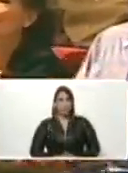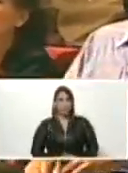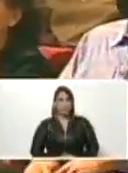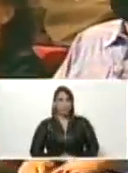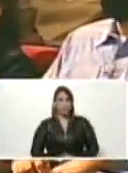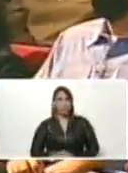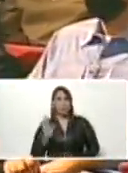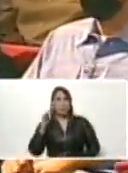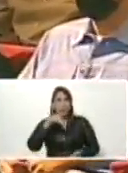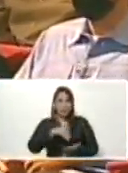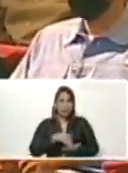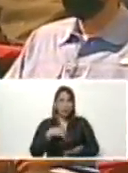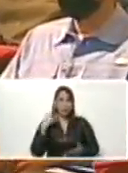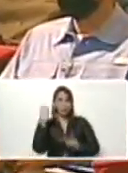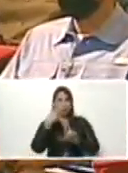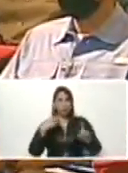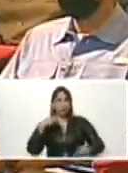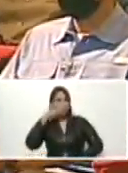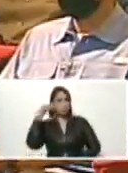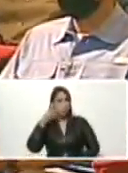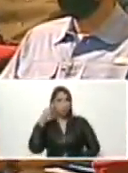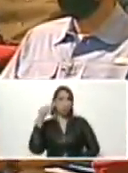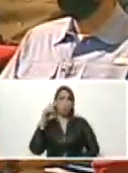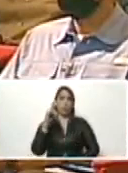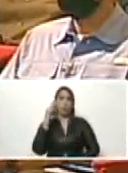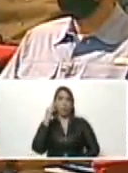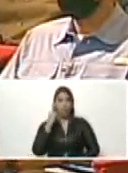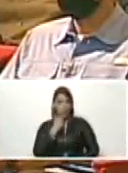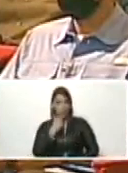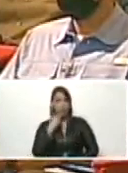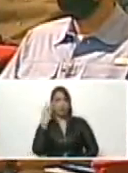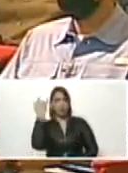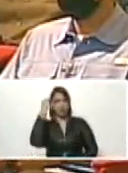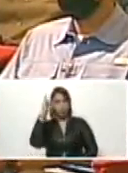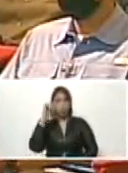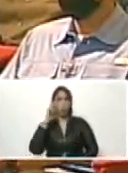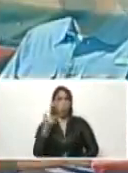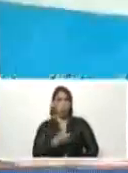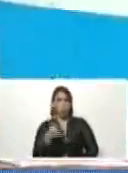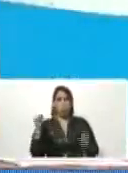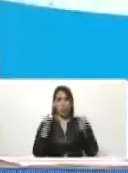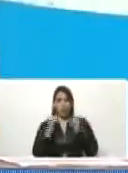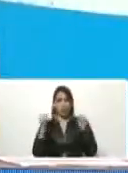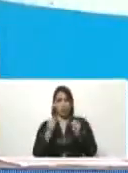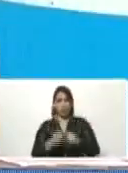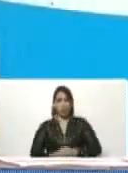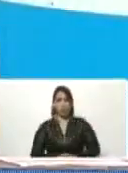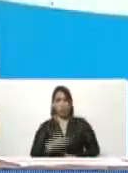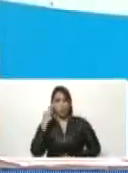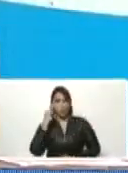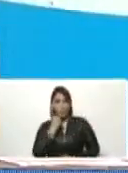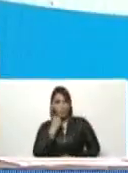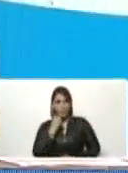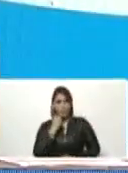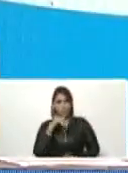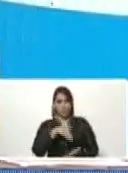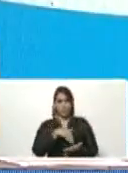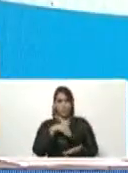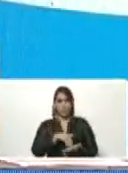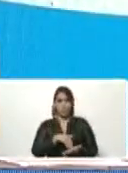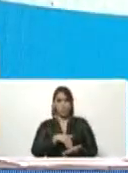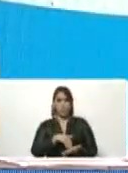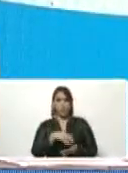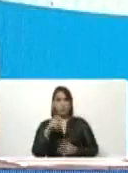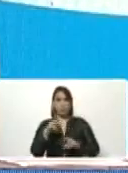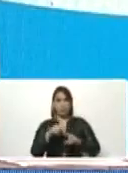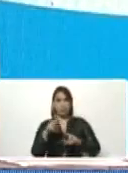de Aragua, del Tamacuro, Sucre, Bolívar, Yaracuy, Apure, Guárico, Mérida, Bolívar, Miranda,